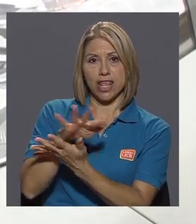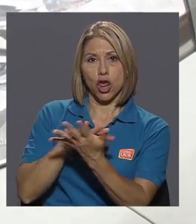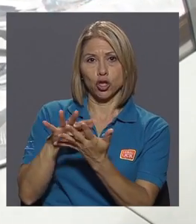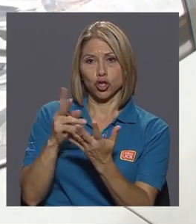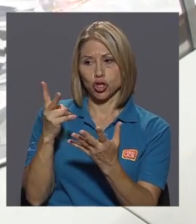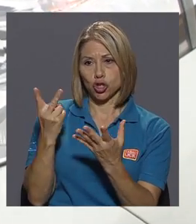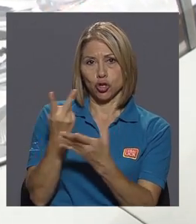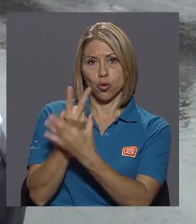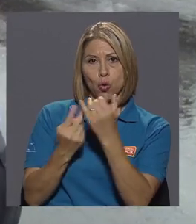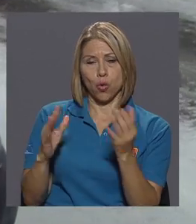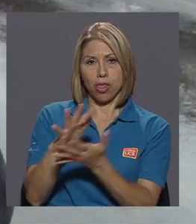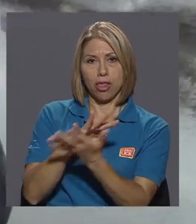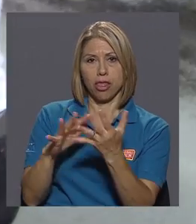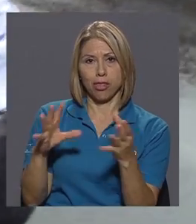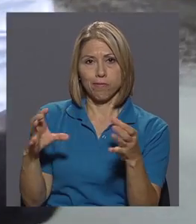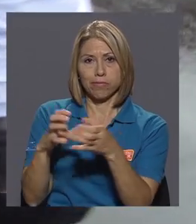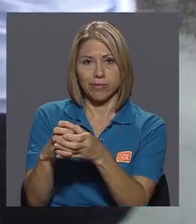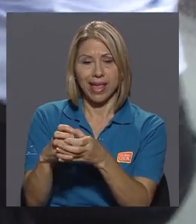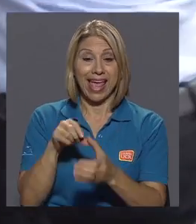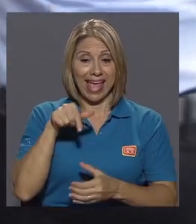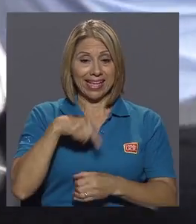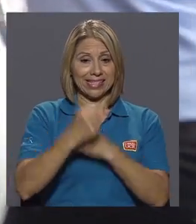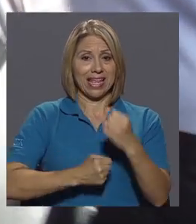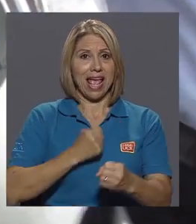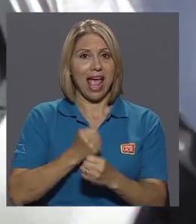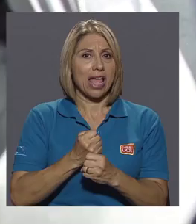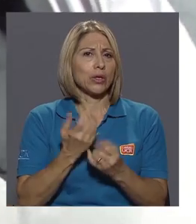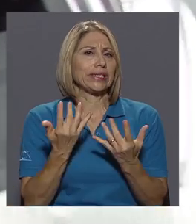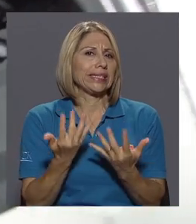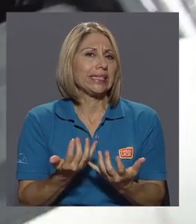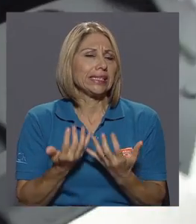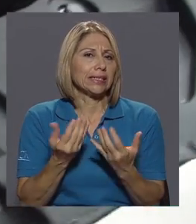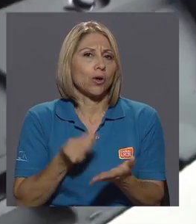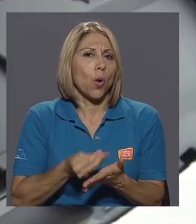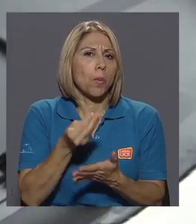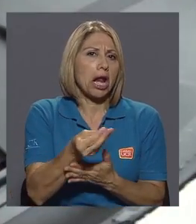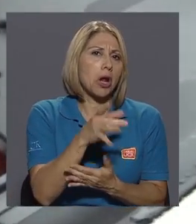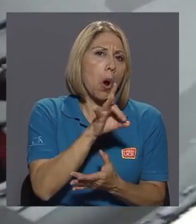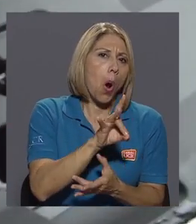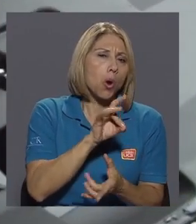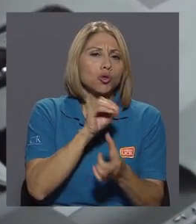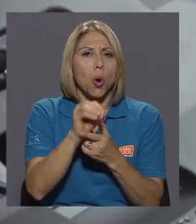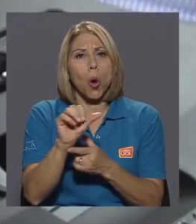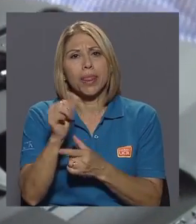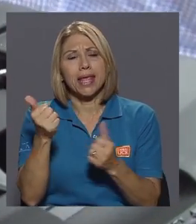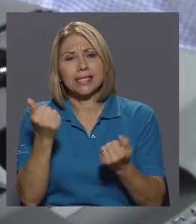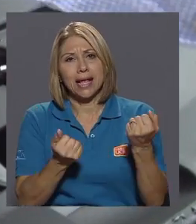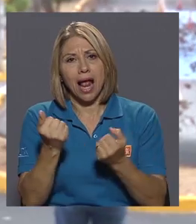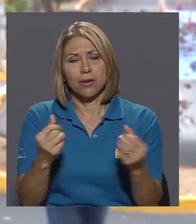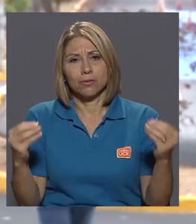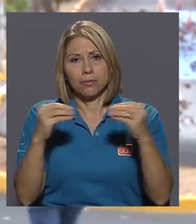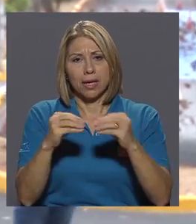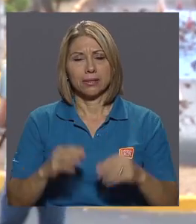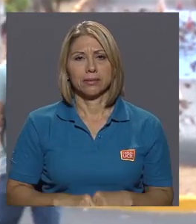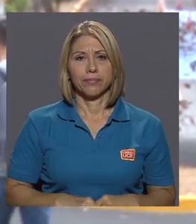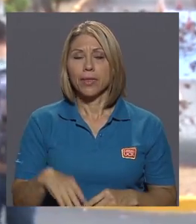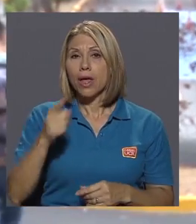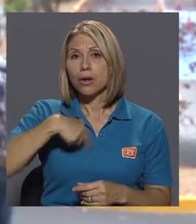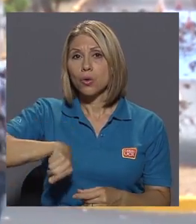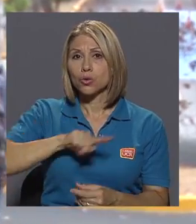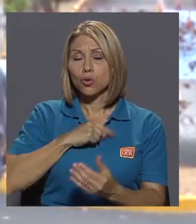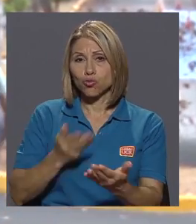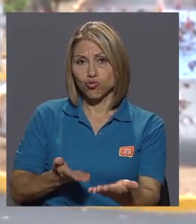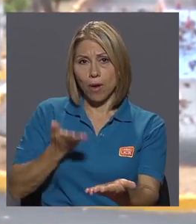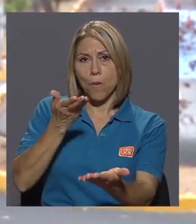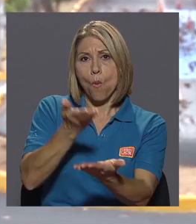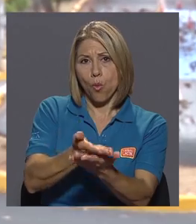Este 2019 se espera comprar entre 8 y 10 unidades más. Estamos haciendo una propuesta